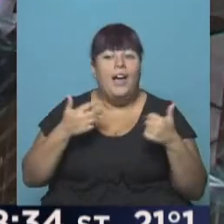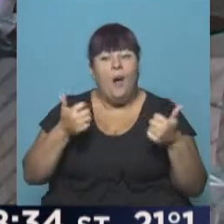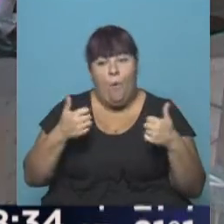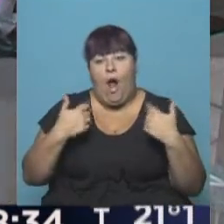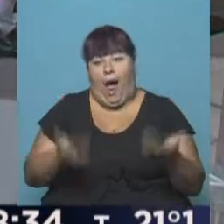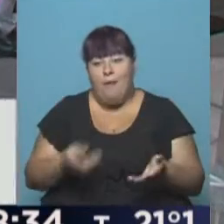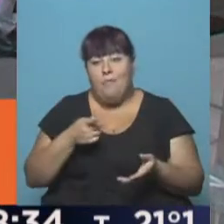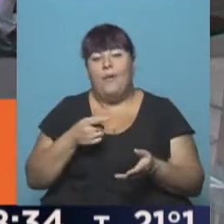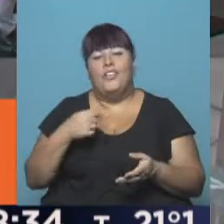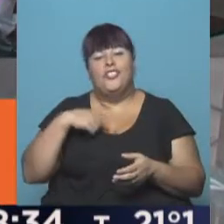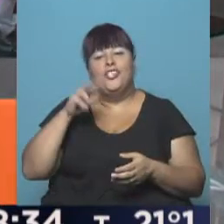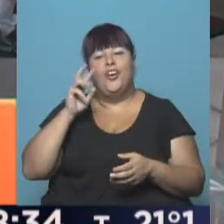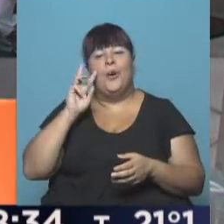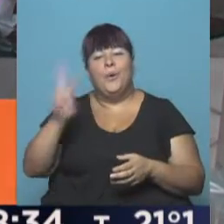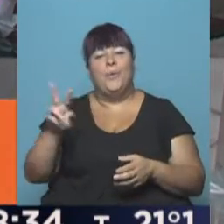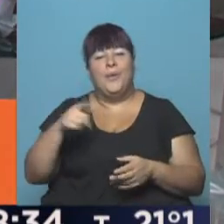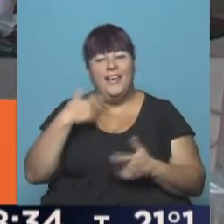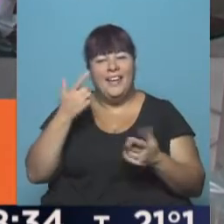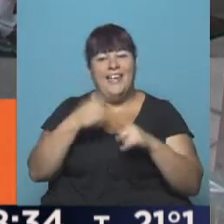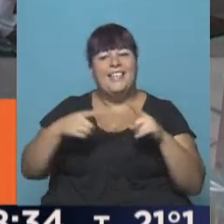bueno entonces vengo de berlín